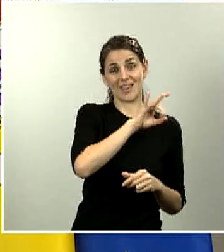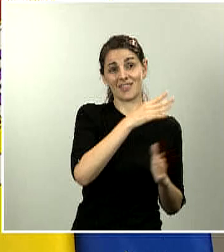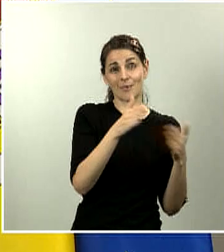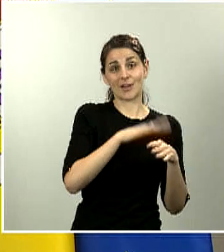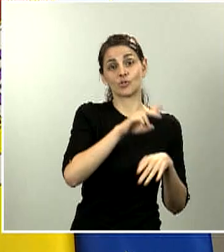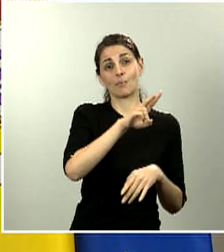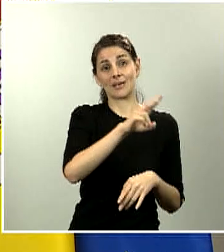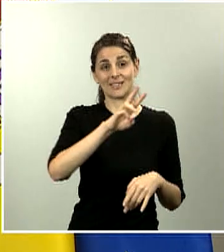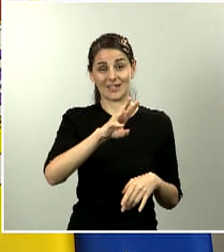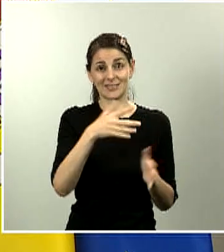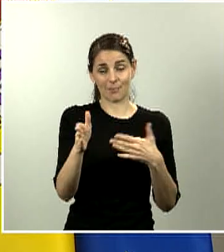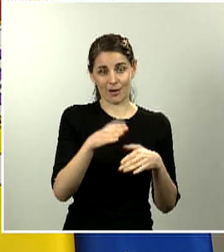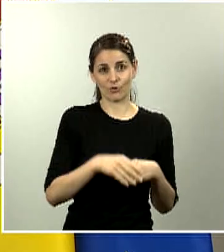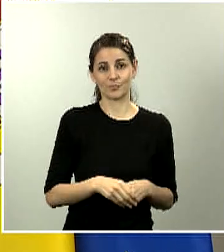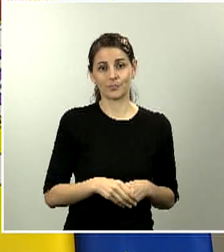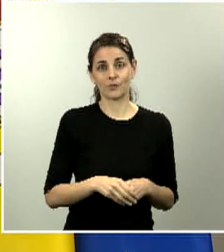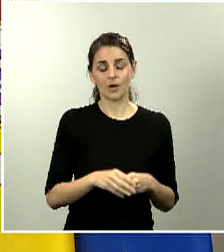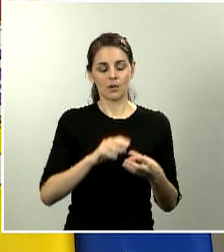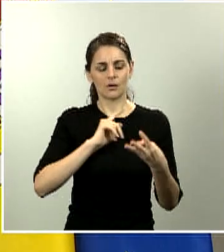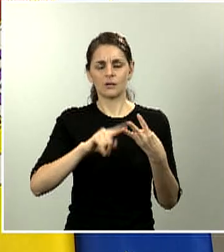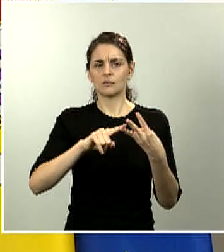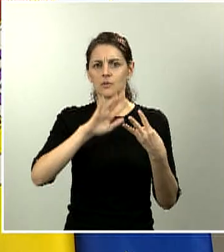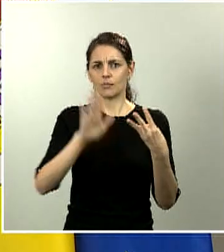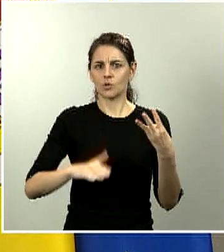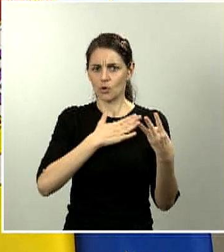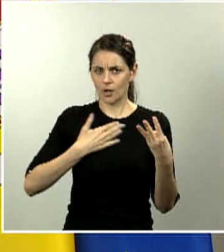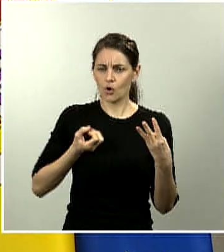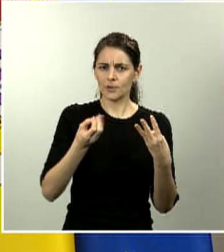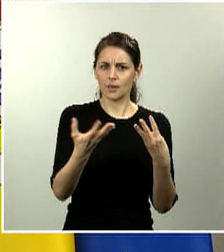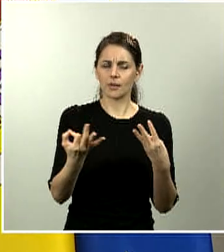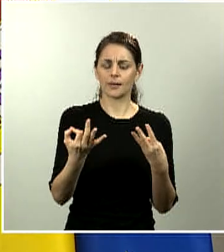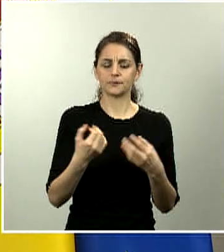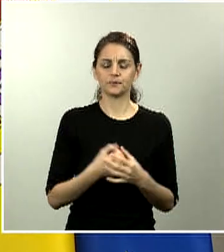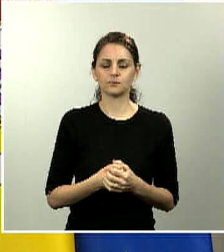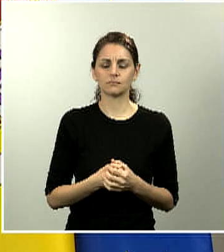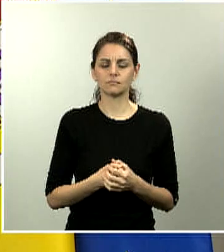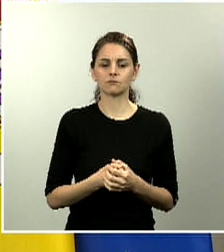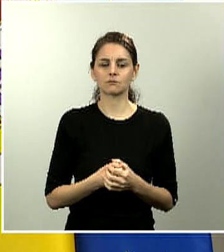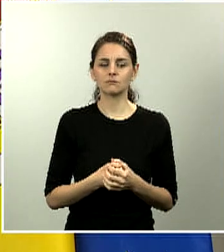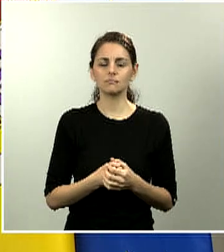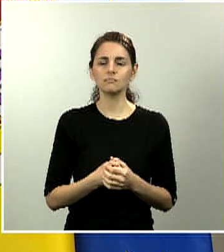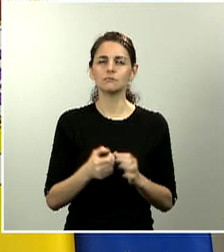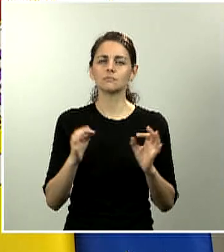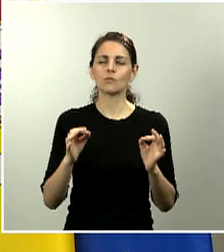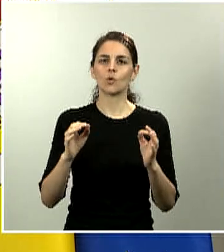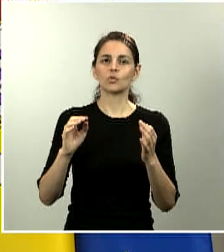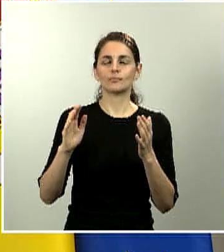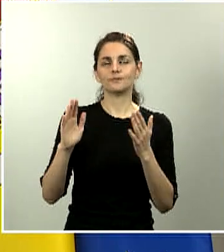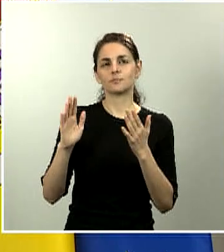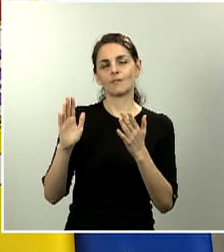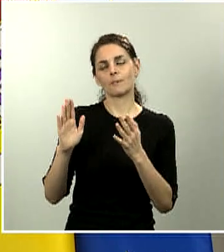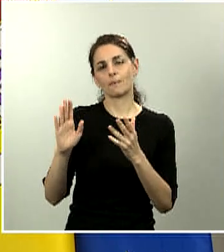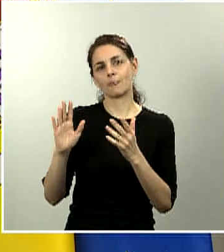quería compartir con todos ustedes hace referencia a la sesión plenaria de